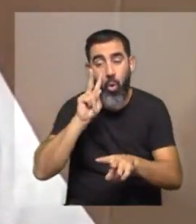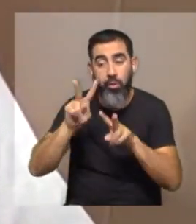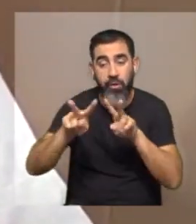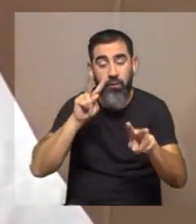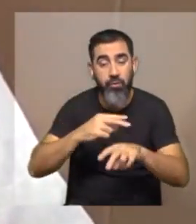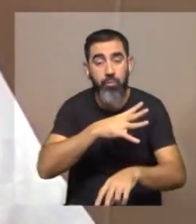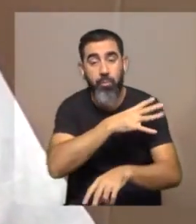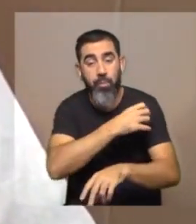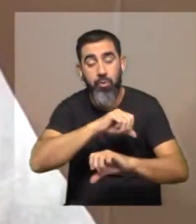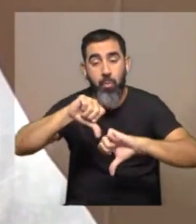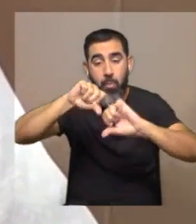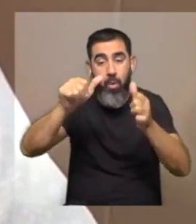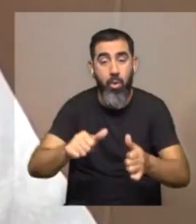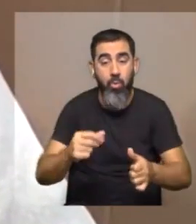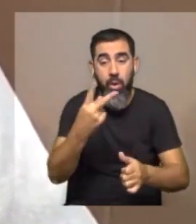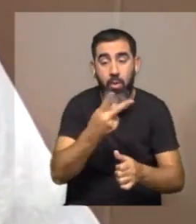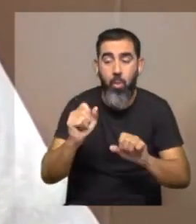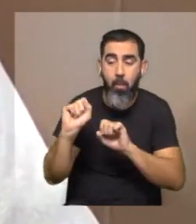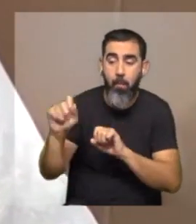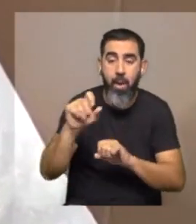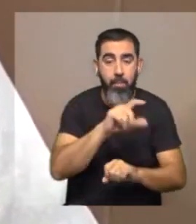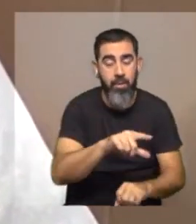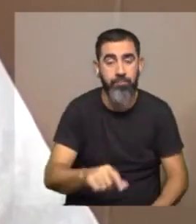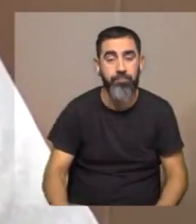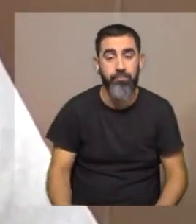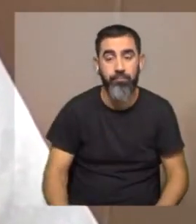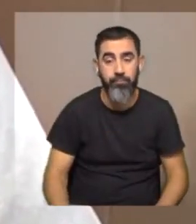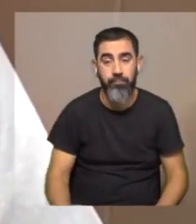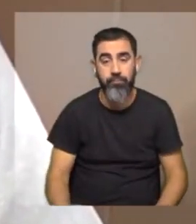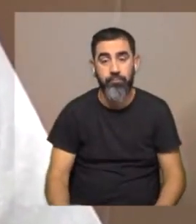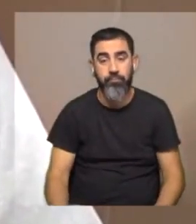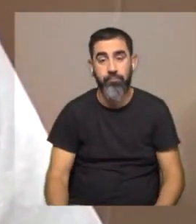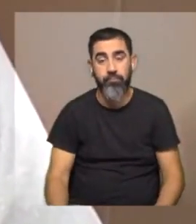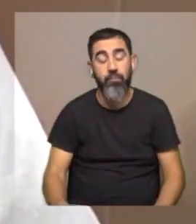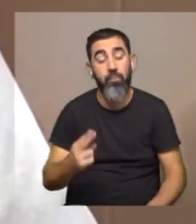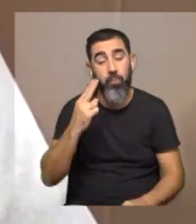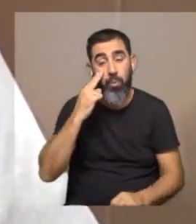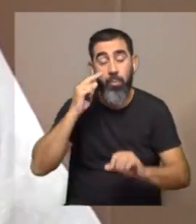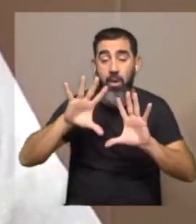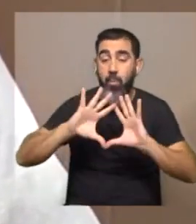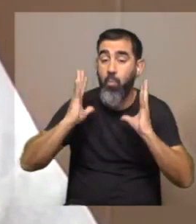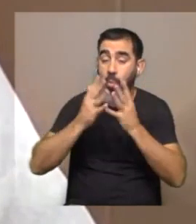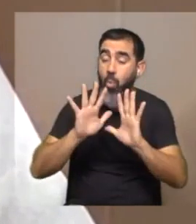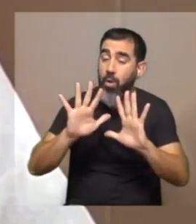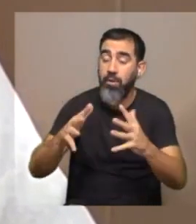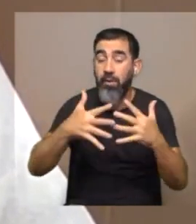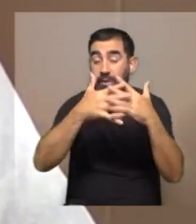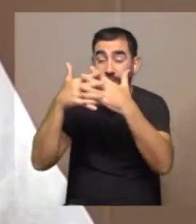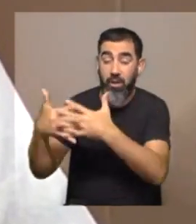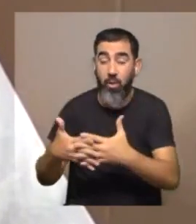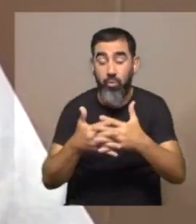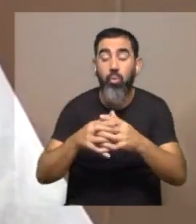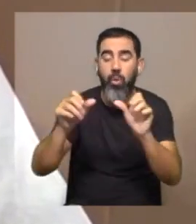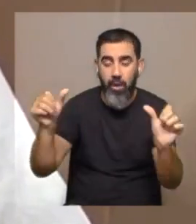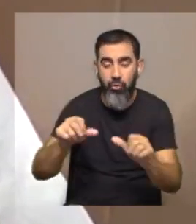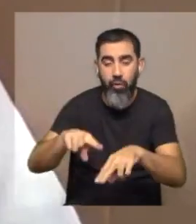presión en Maldonado, y en los dos casos se hizo mal. Digo, no para sacar el lazo, es un problema en todo el mundo, ¿verdad? En Estados Unidos hicieron una